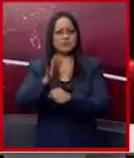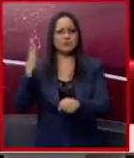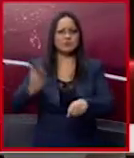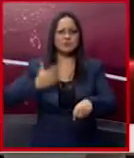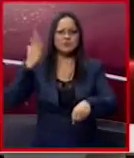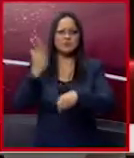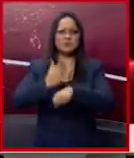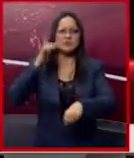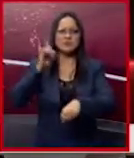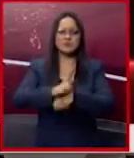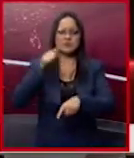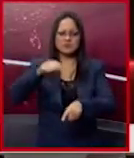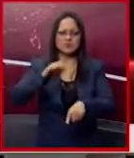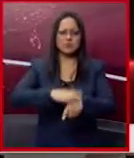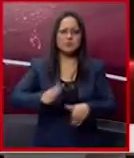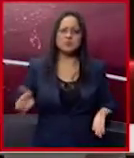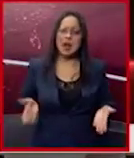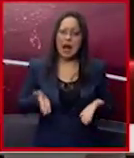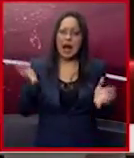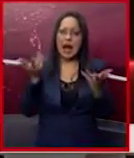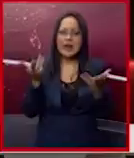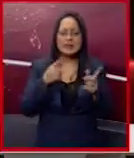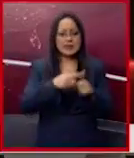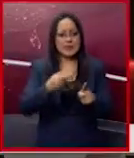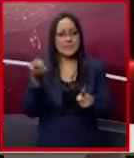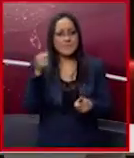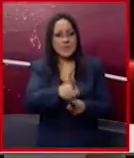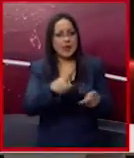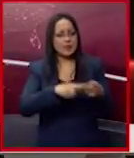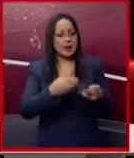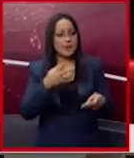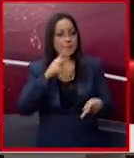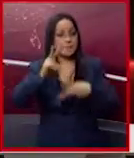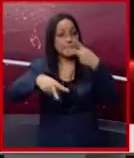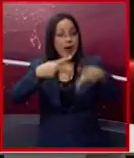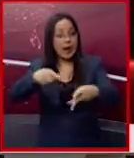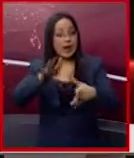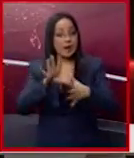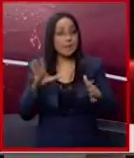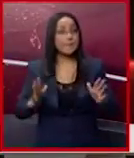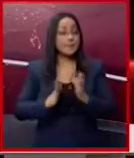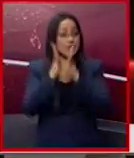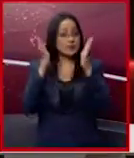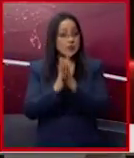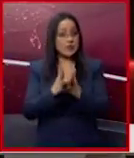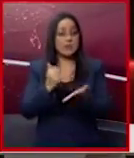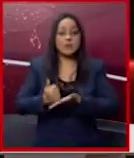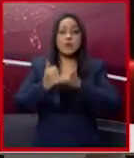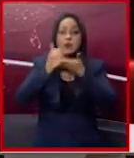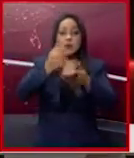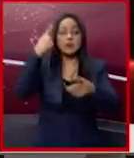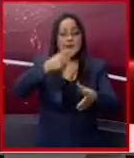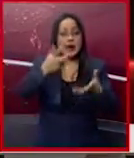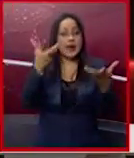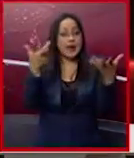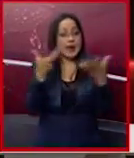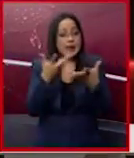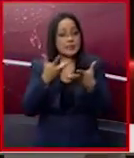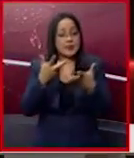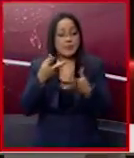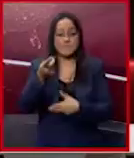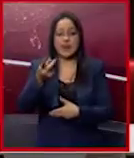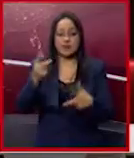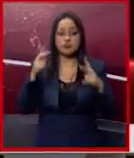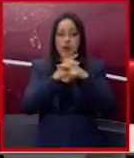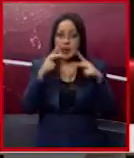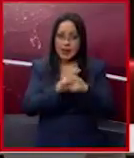la promoción, la inducción, la asistencia, la participación y la ayuda para la realización de peleas